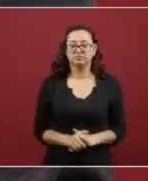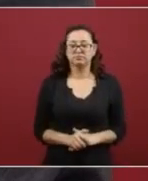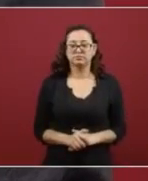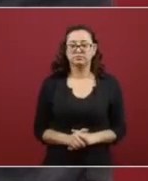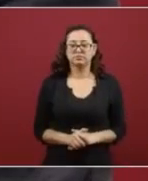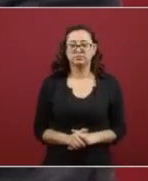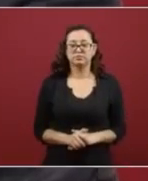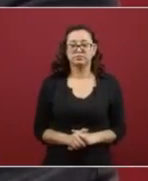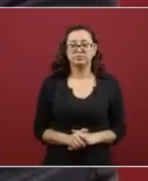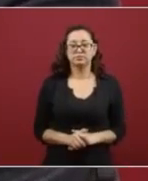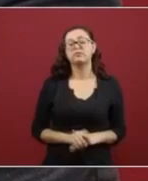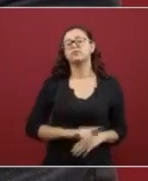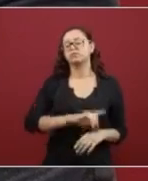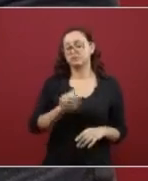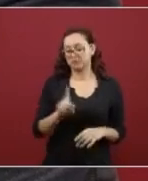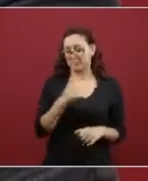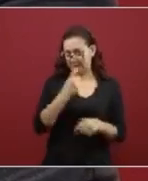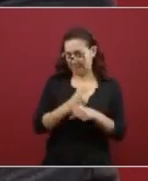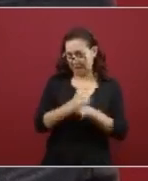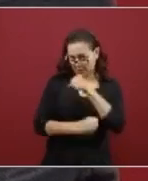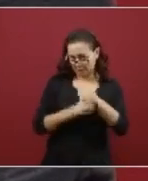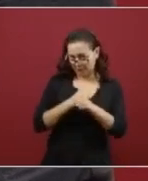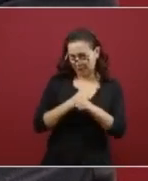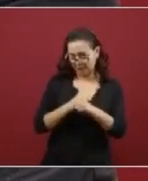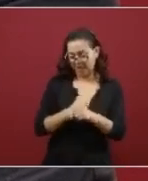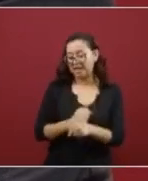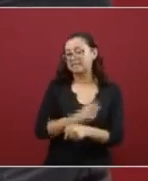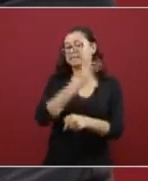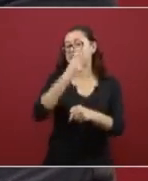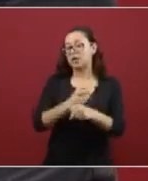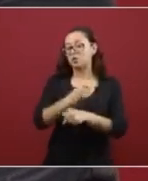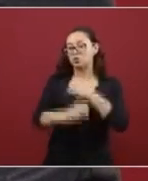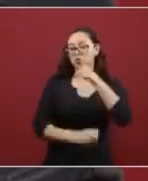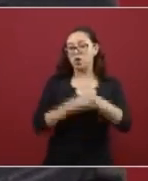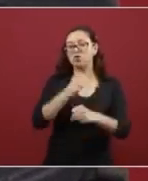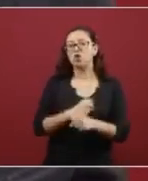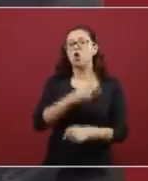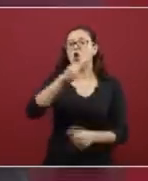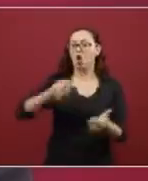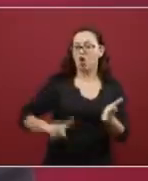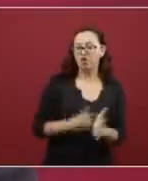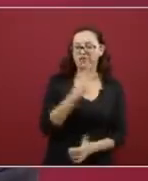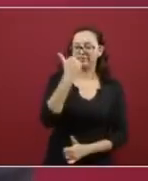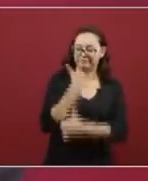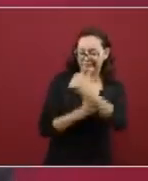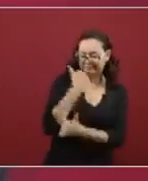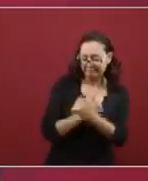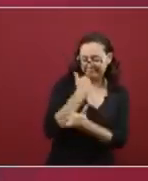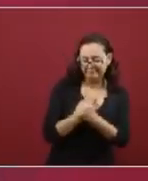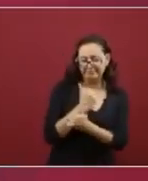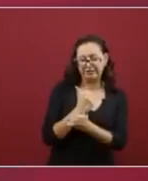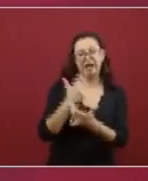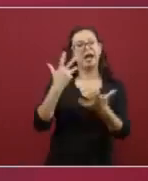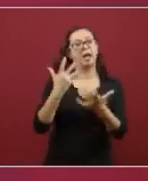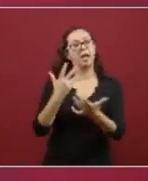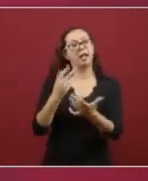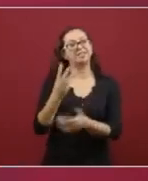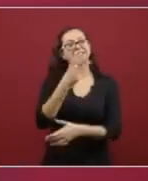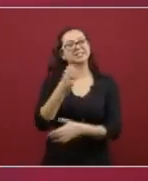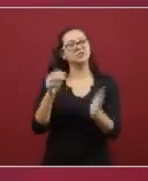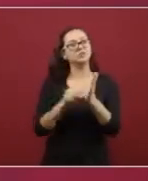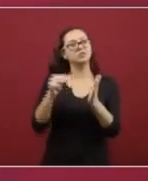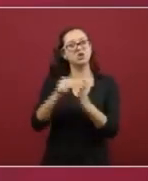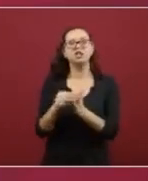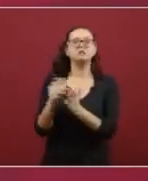La segunda vez, segundo año, otra licitación igual, nos ahorramos otros 300 millones.